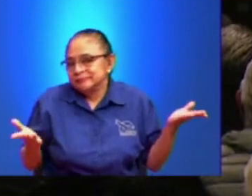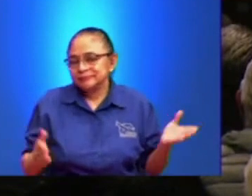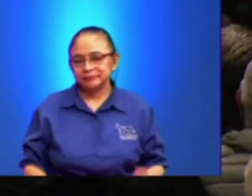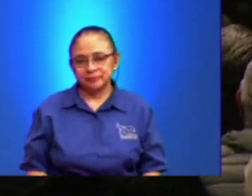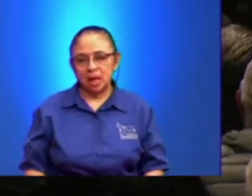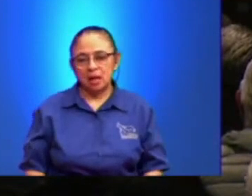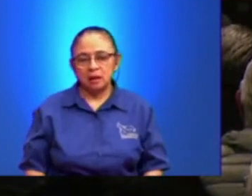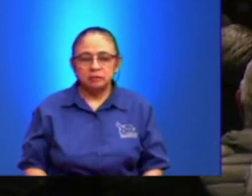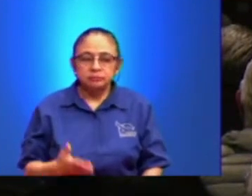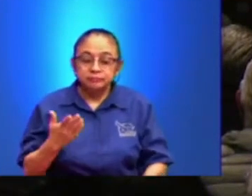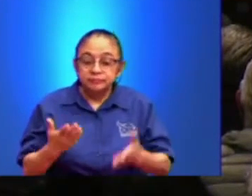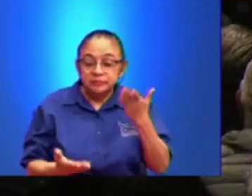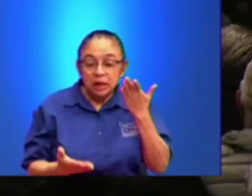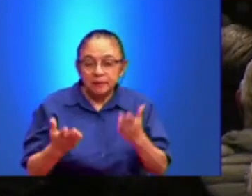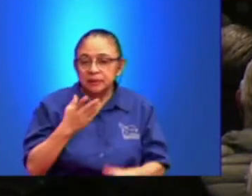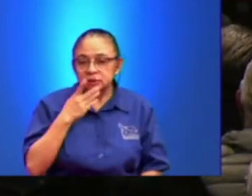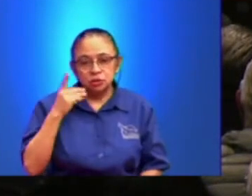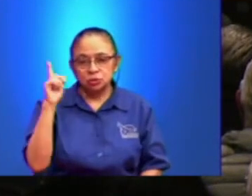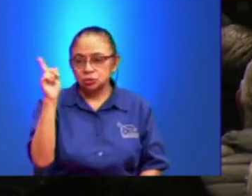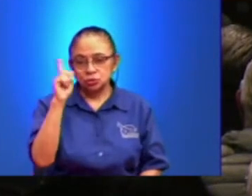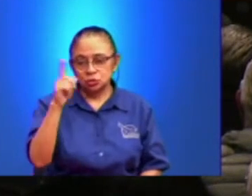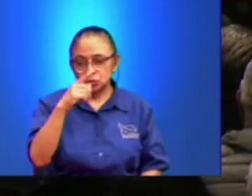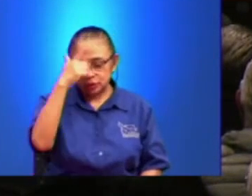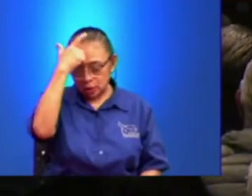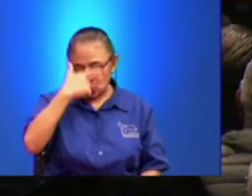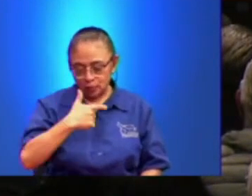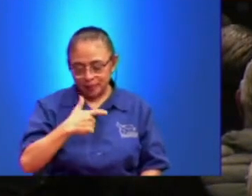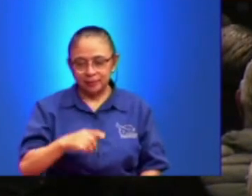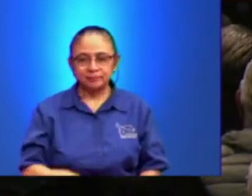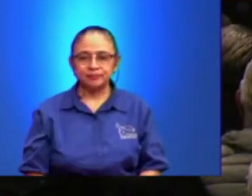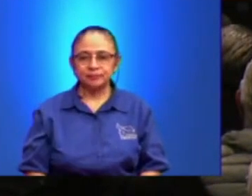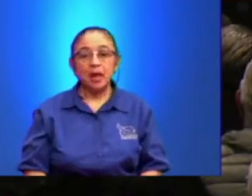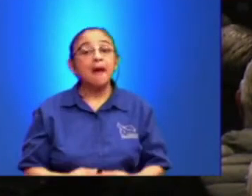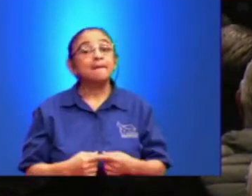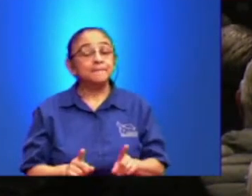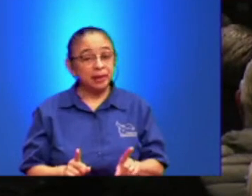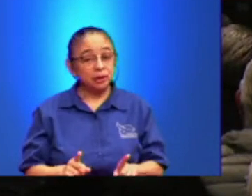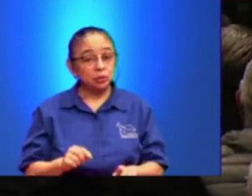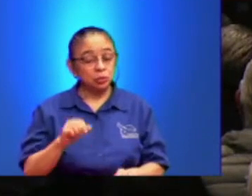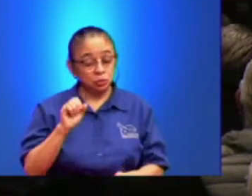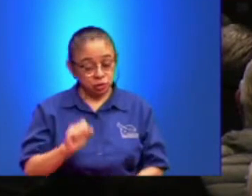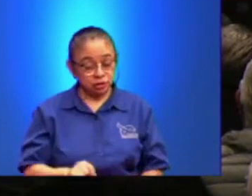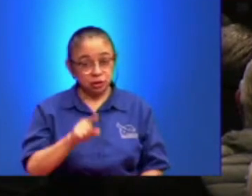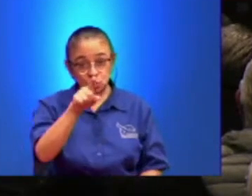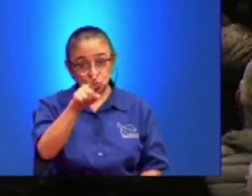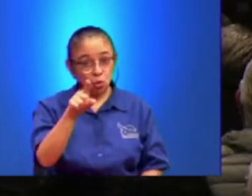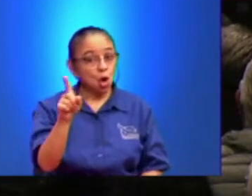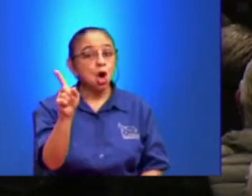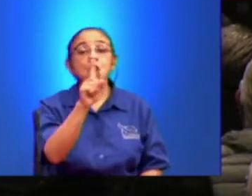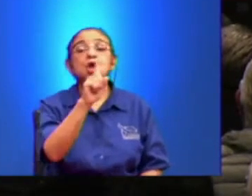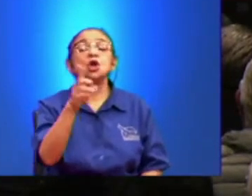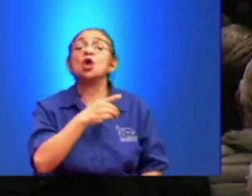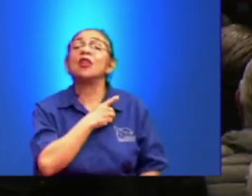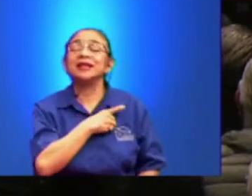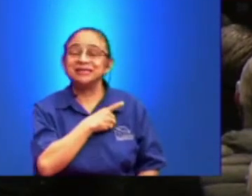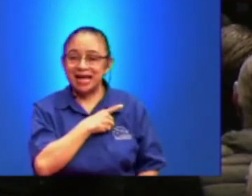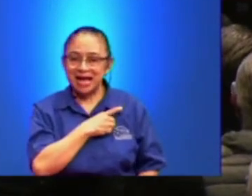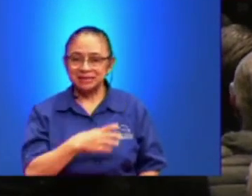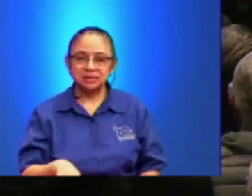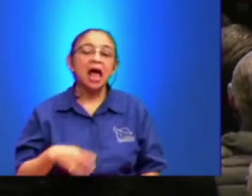y probablemente dios tampoco te va a culpar pero si no deseas desear